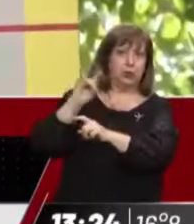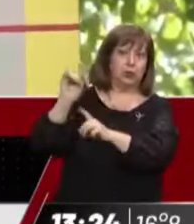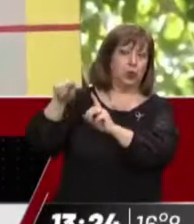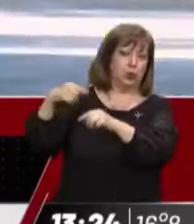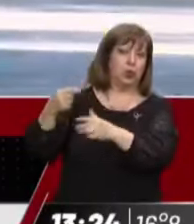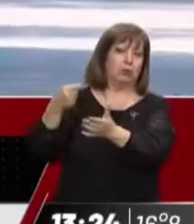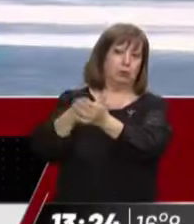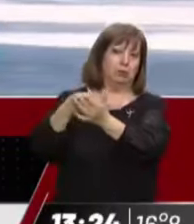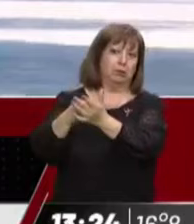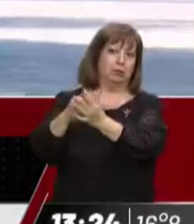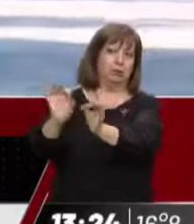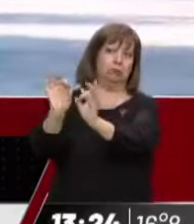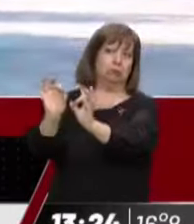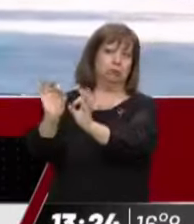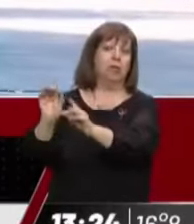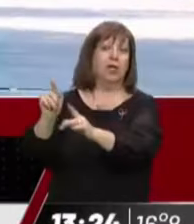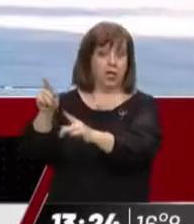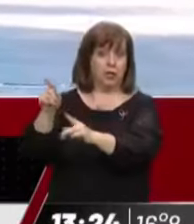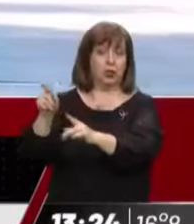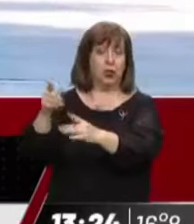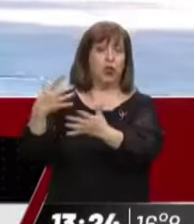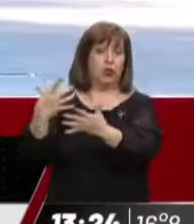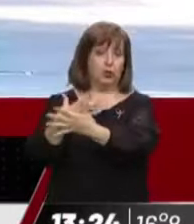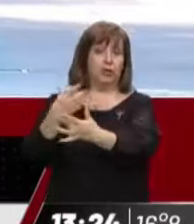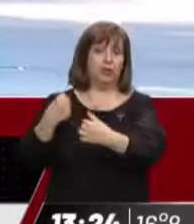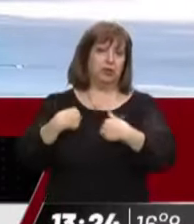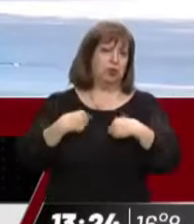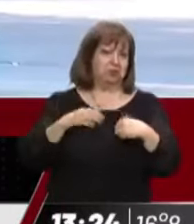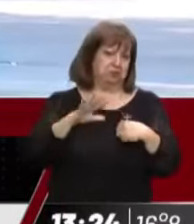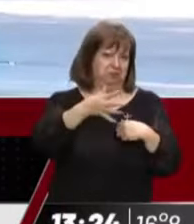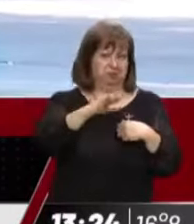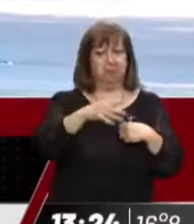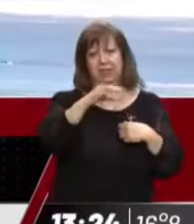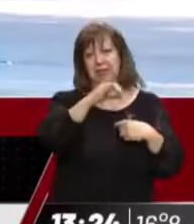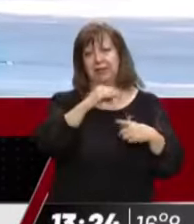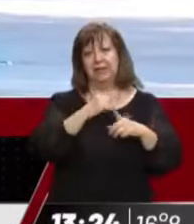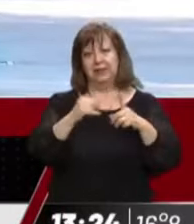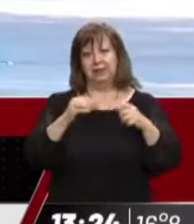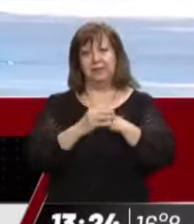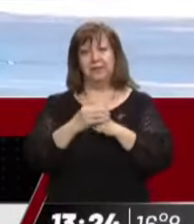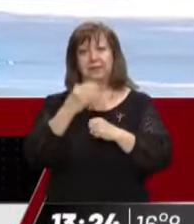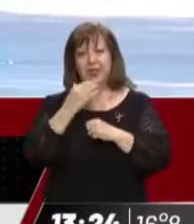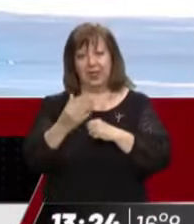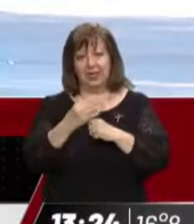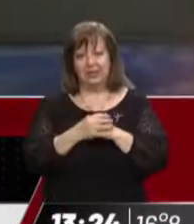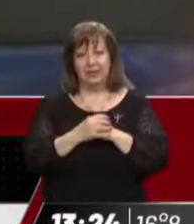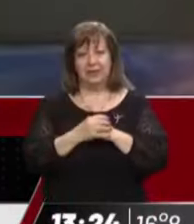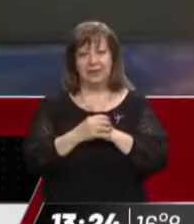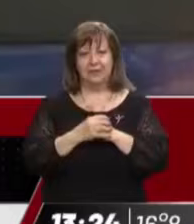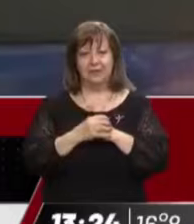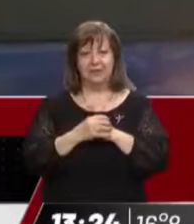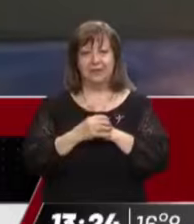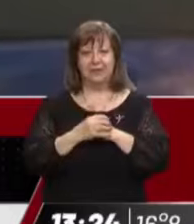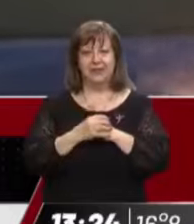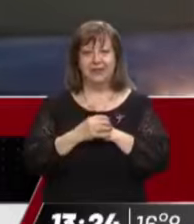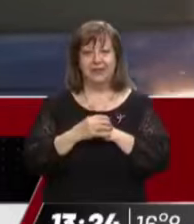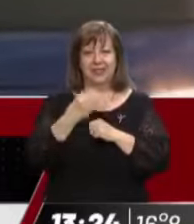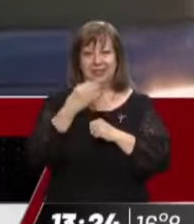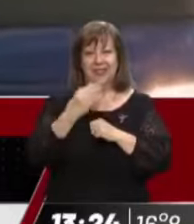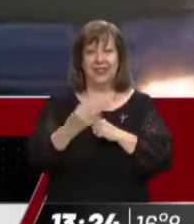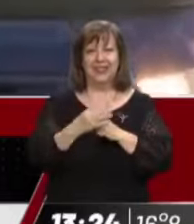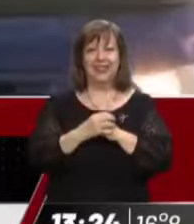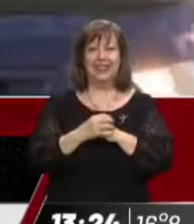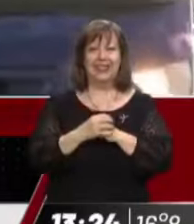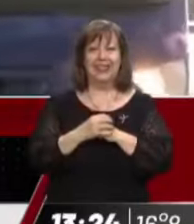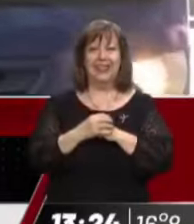Y tiene que pagar la tarifa plena. Pienso que es así. Bueno, gracias. No, al contrario. La amable de usted. Y que siga